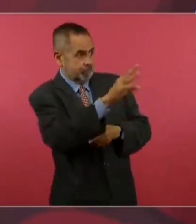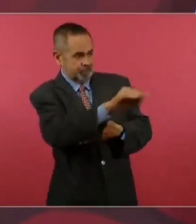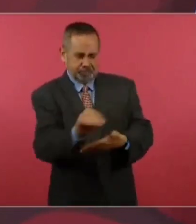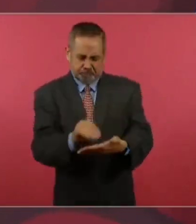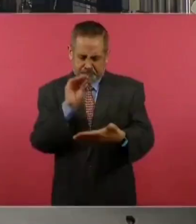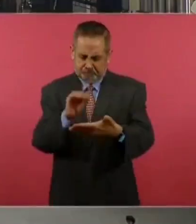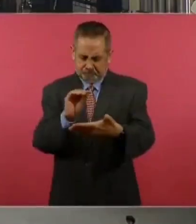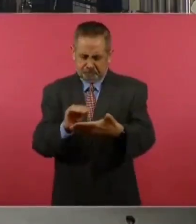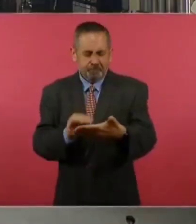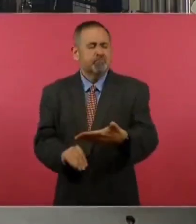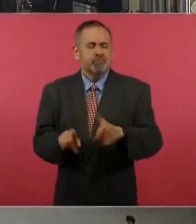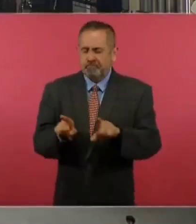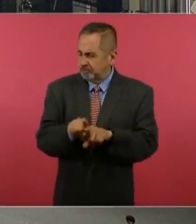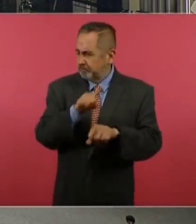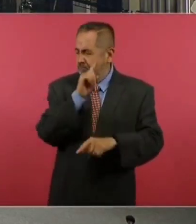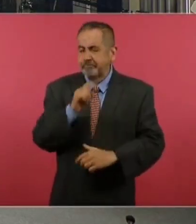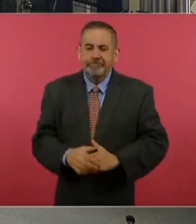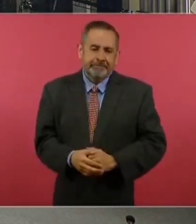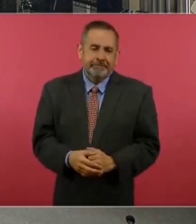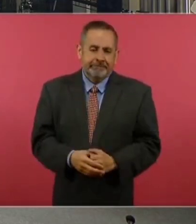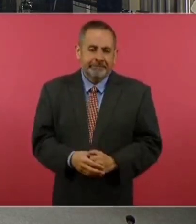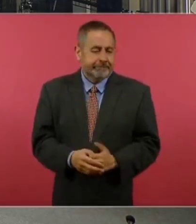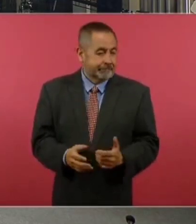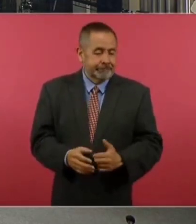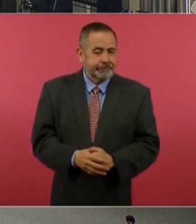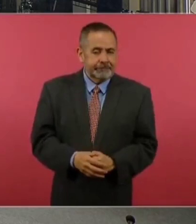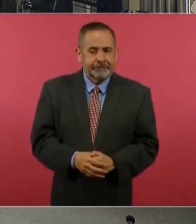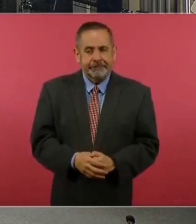Les tengo ahí varias.